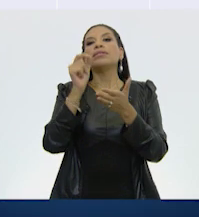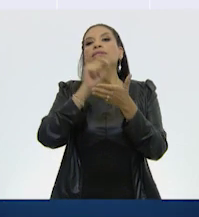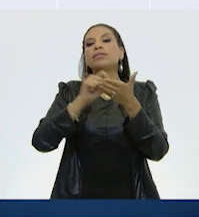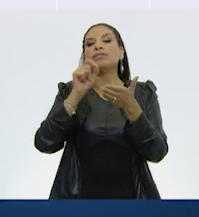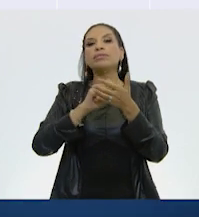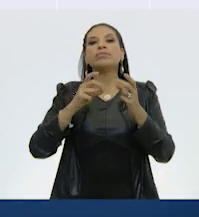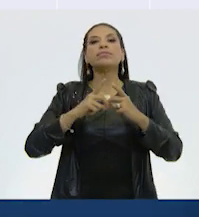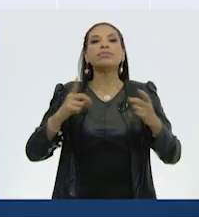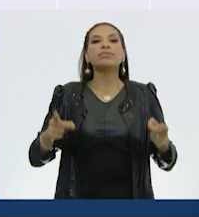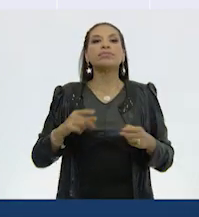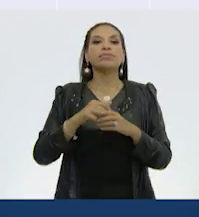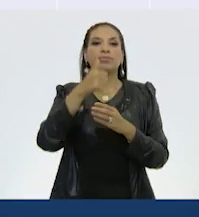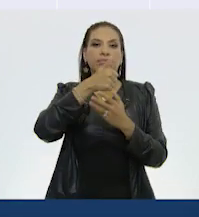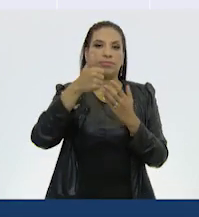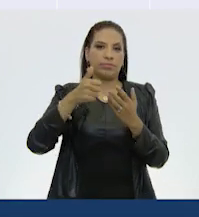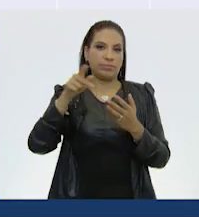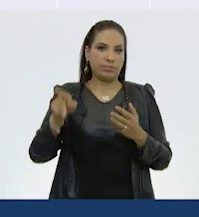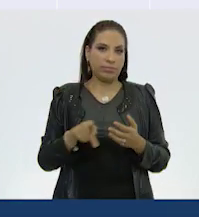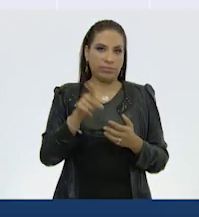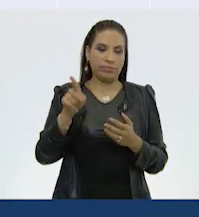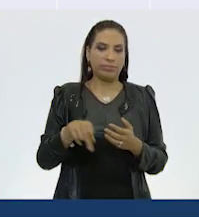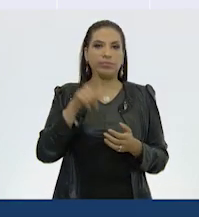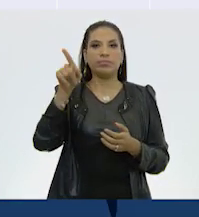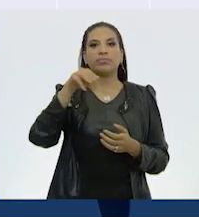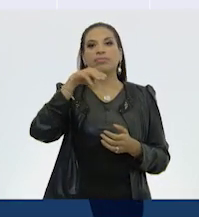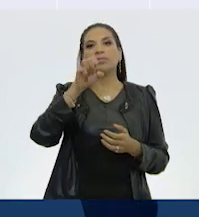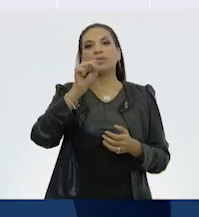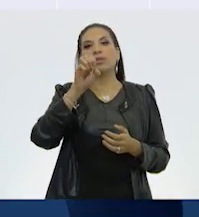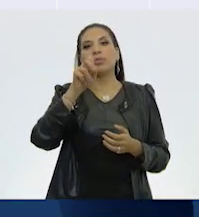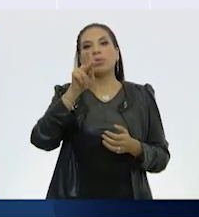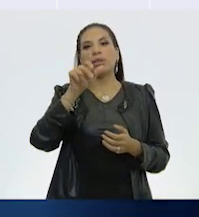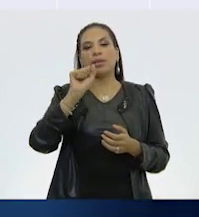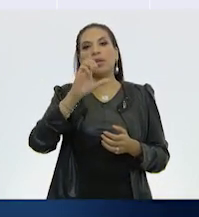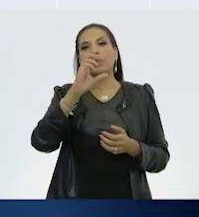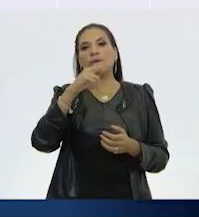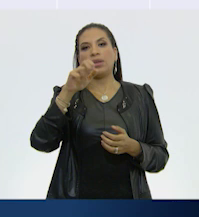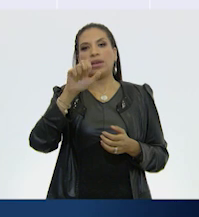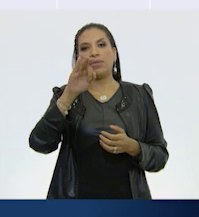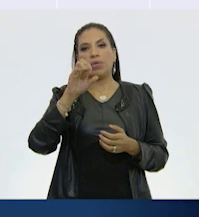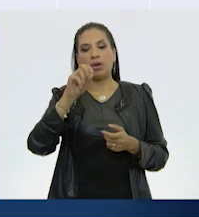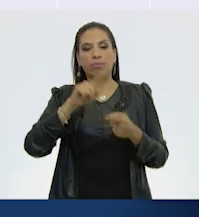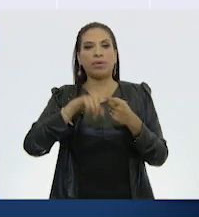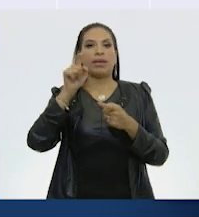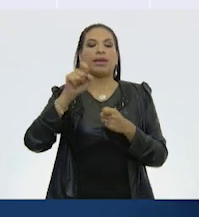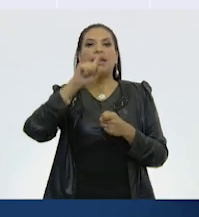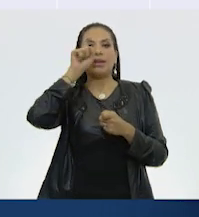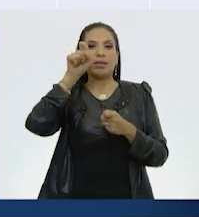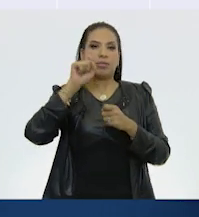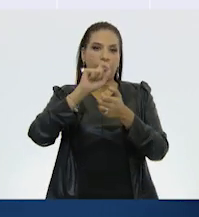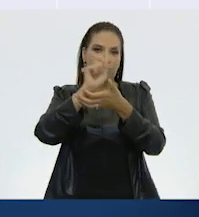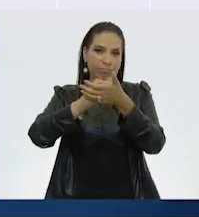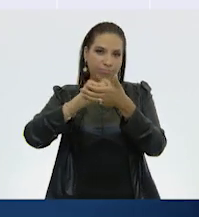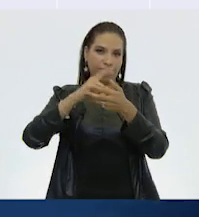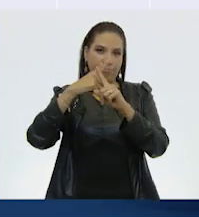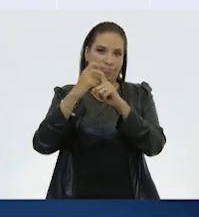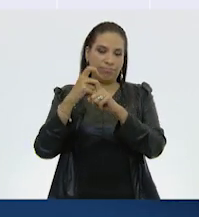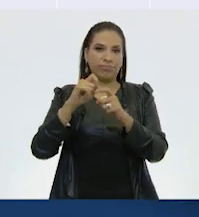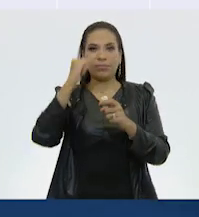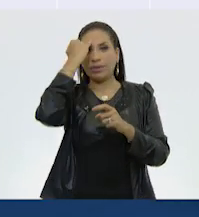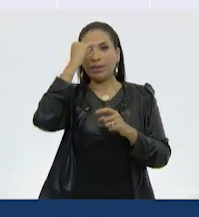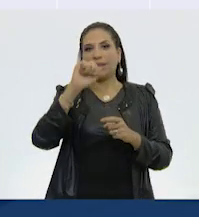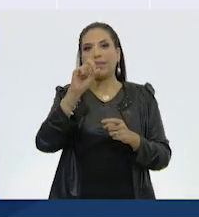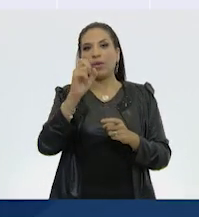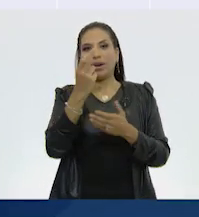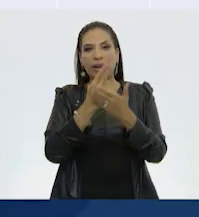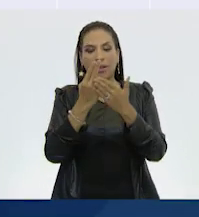escritura desarrollado por cada civilización. Mesopotamia, cuneiforme. Egipto, jeroglífica. India,